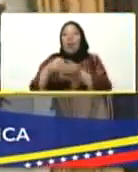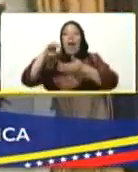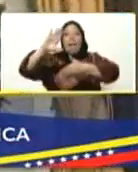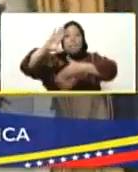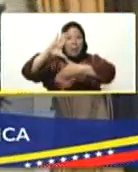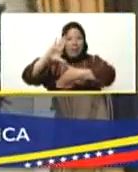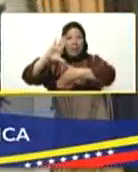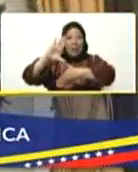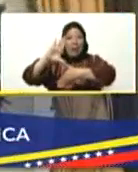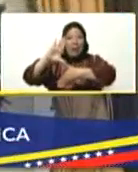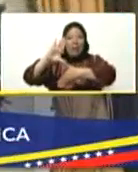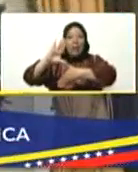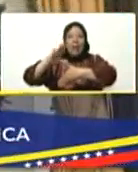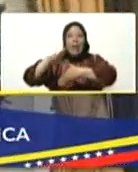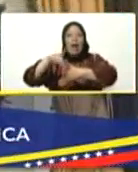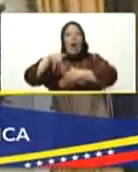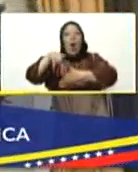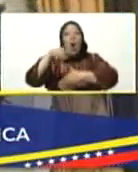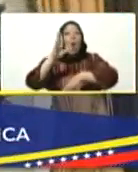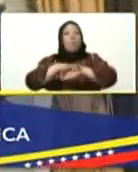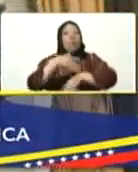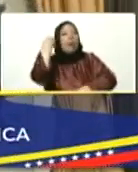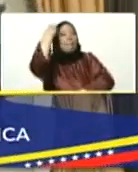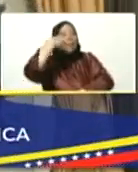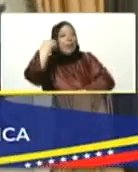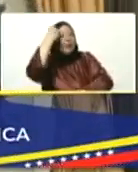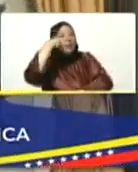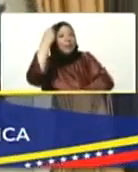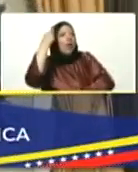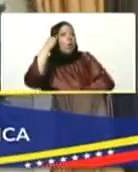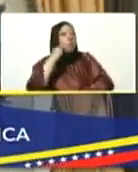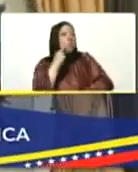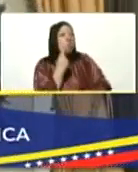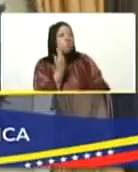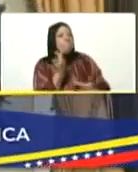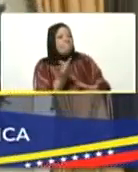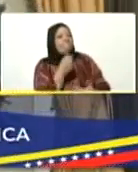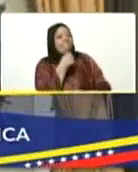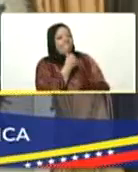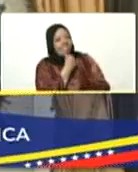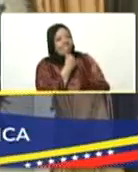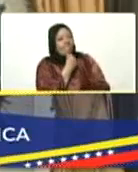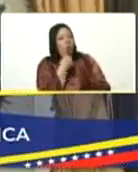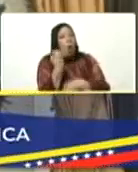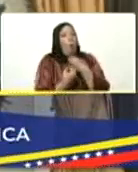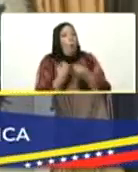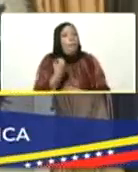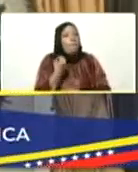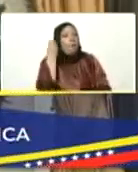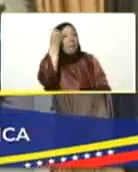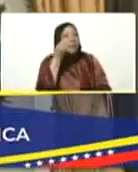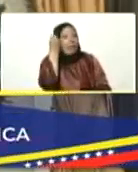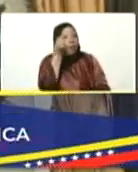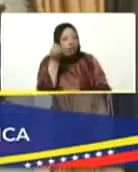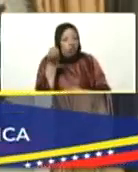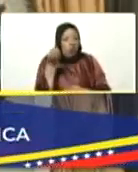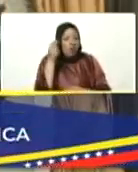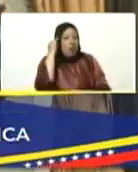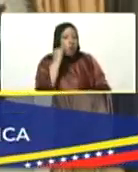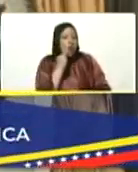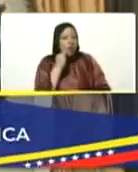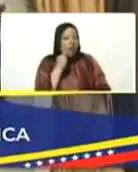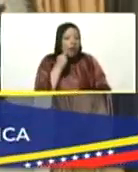Fue el que pudo llegar a la raíz, a la médula del pensamiento de Bolívar, del pensamiento